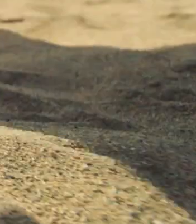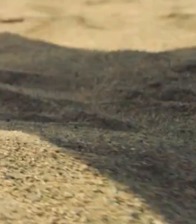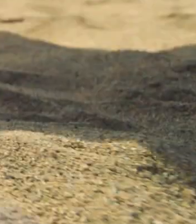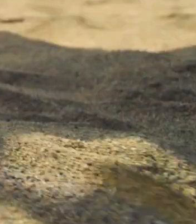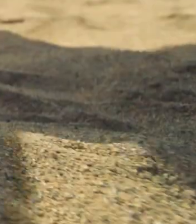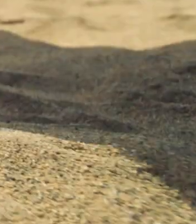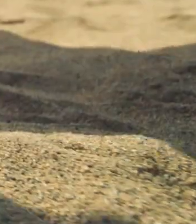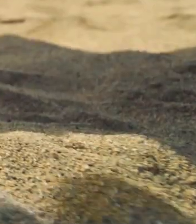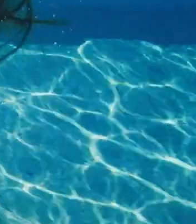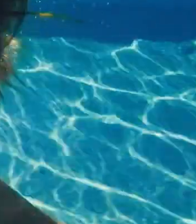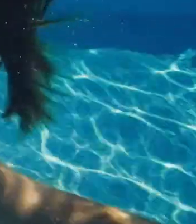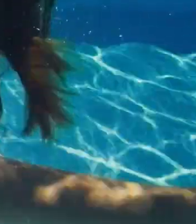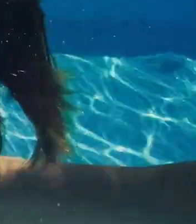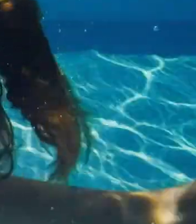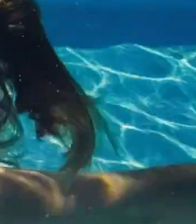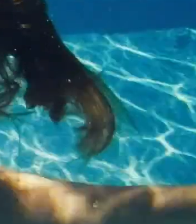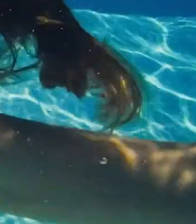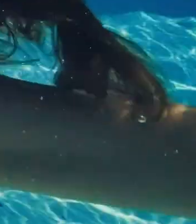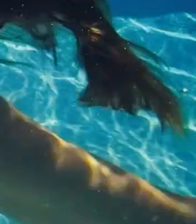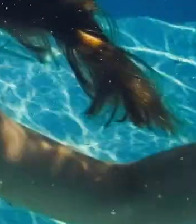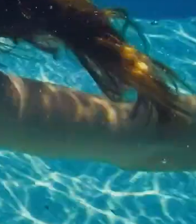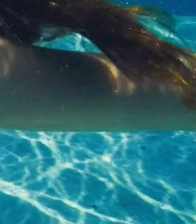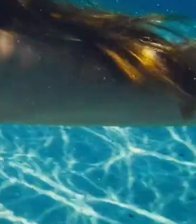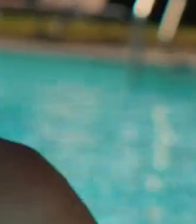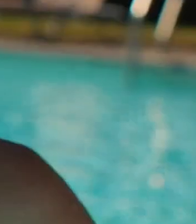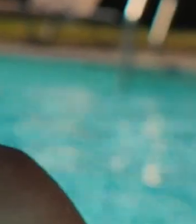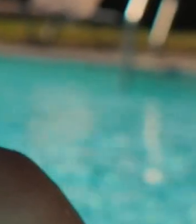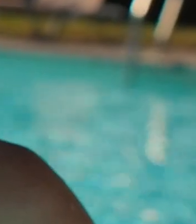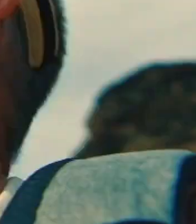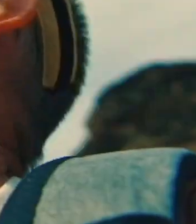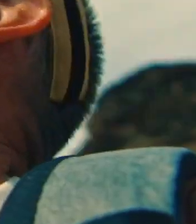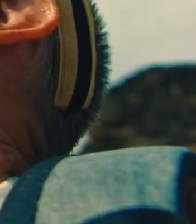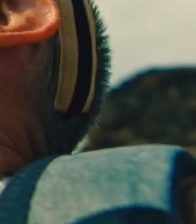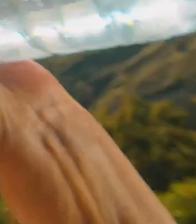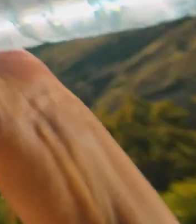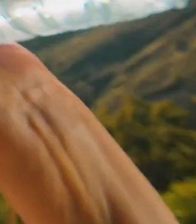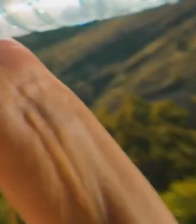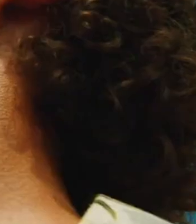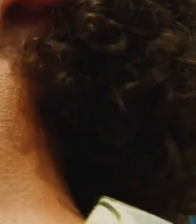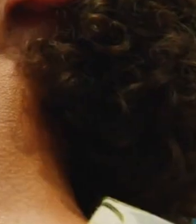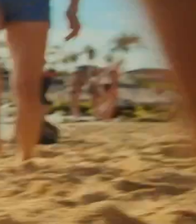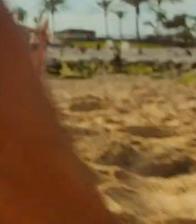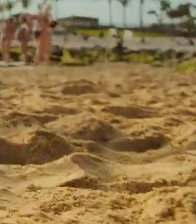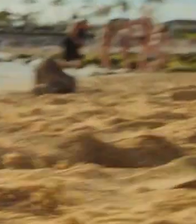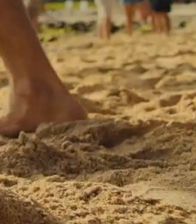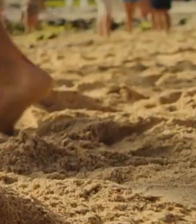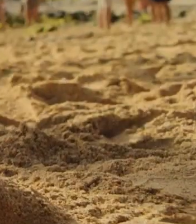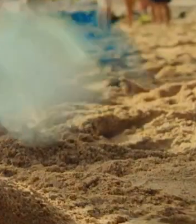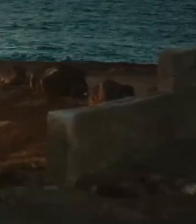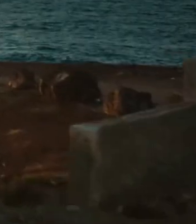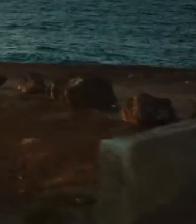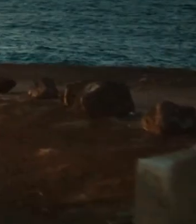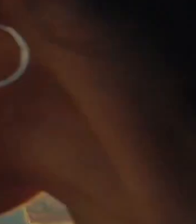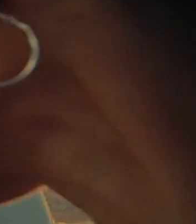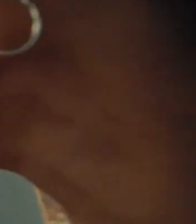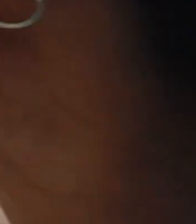de clavar la sombrilla como si no hubiese un mañana, de cantar hasta debajo del agua y muy de sortear 500 euros cada semana para que